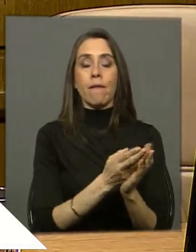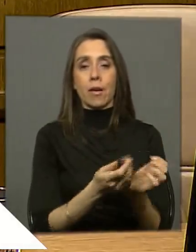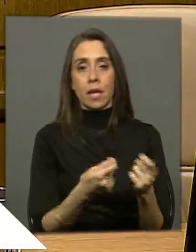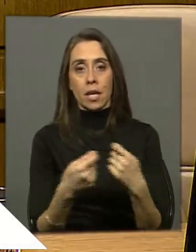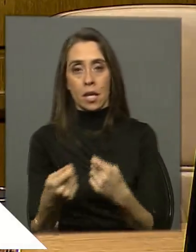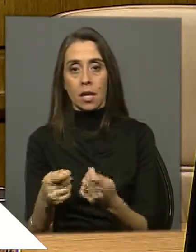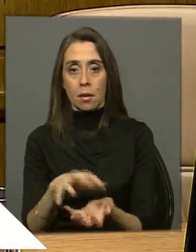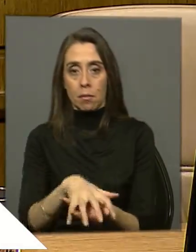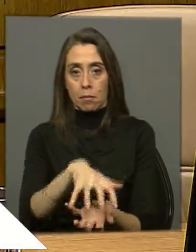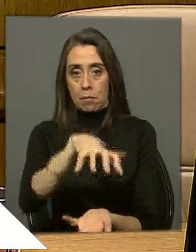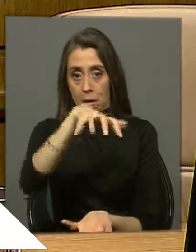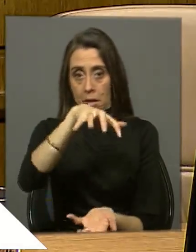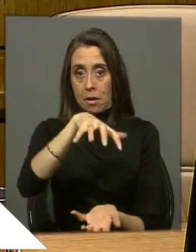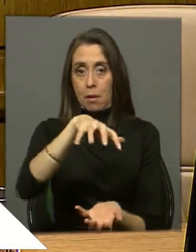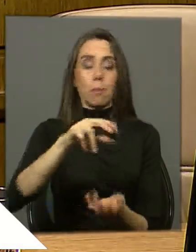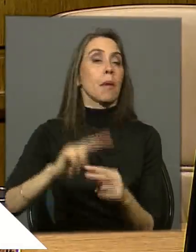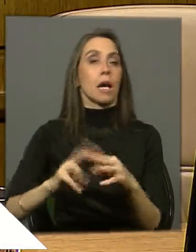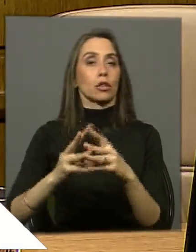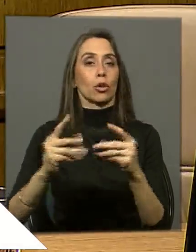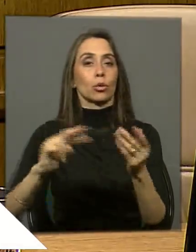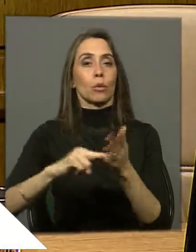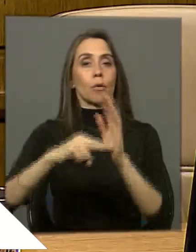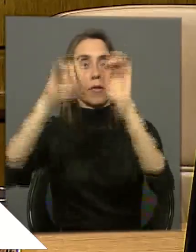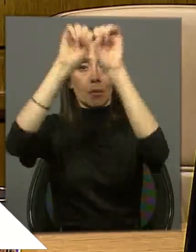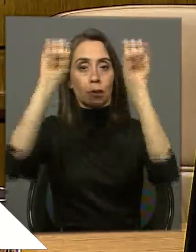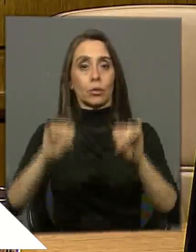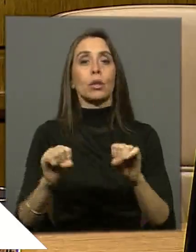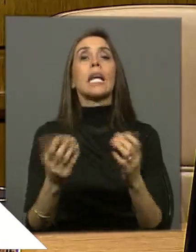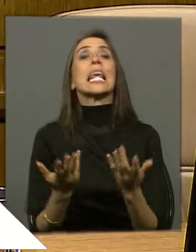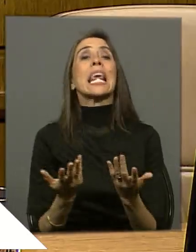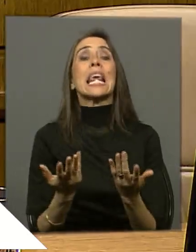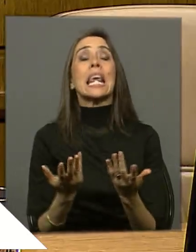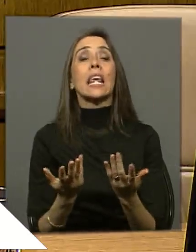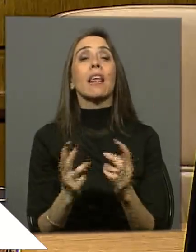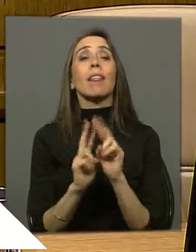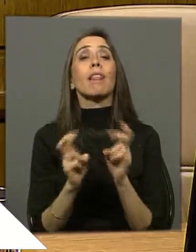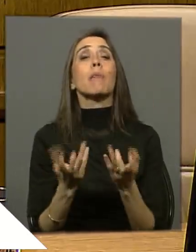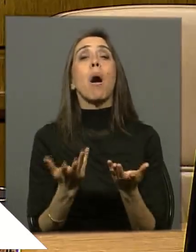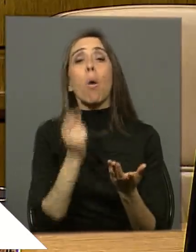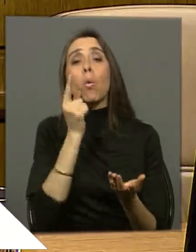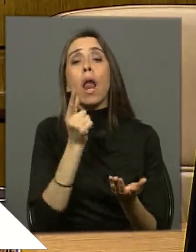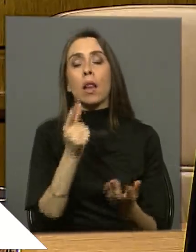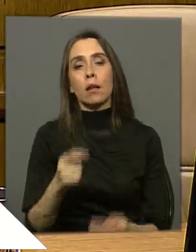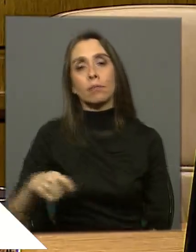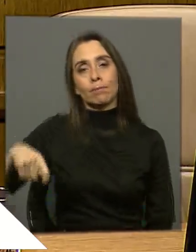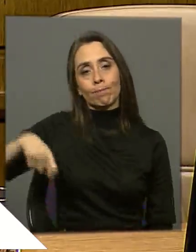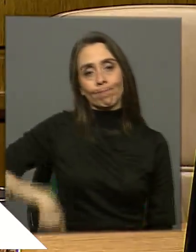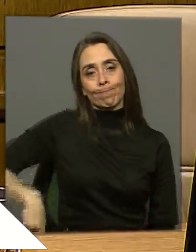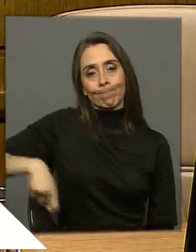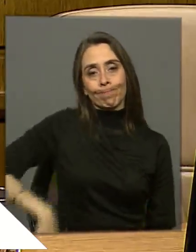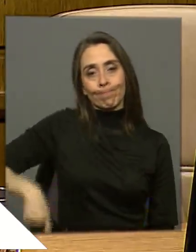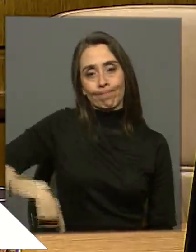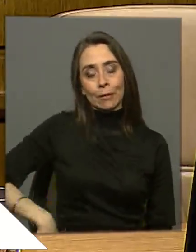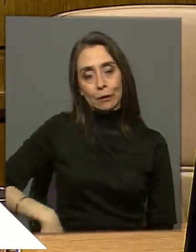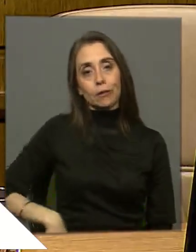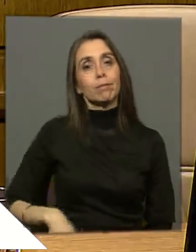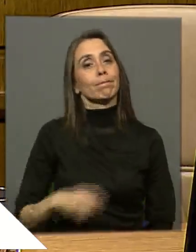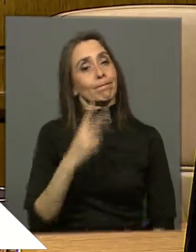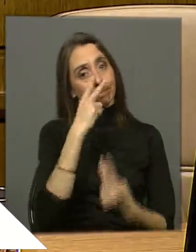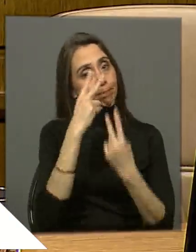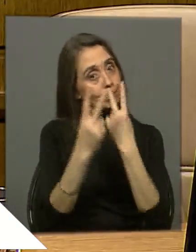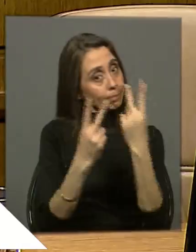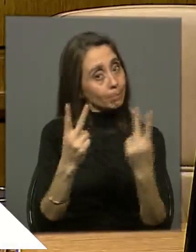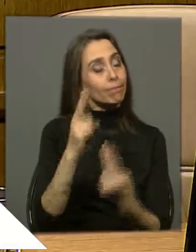resolver un problema estructural, que es el tema de las pensiones, que debiera hacernos reflexionar en